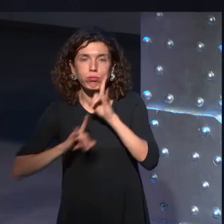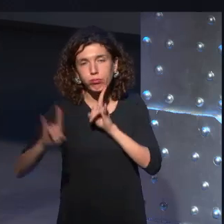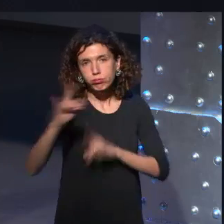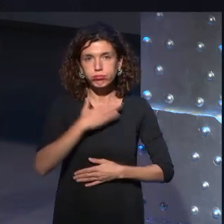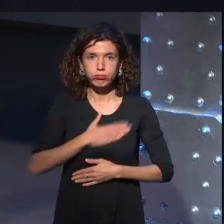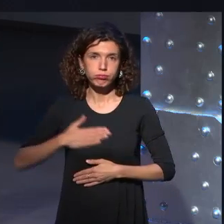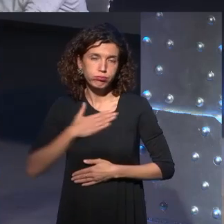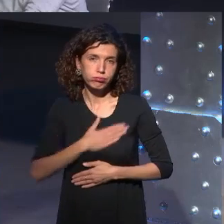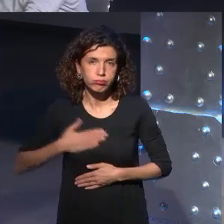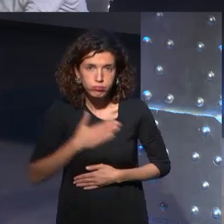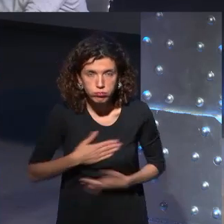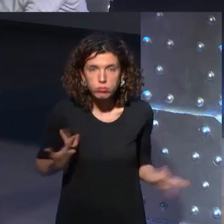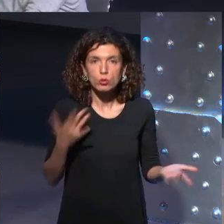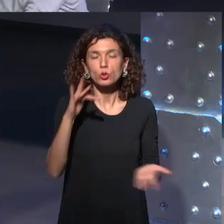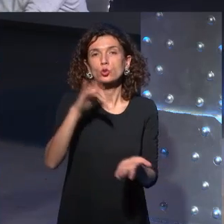sucede,